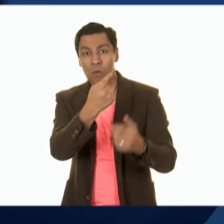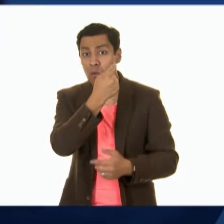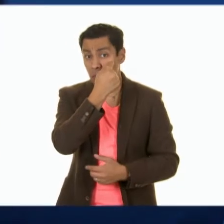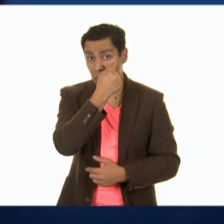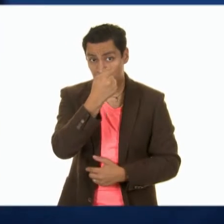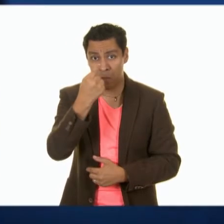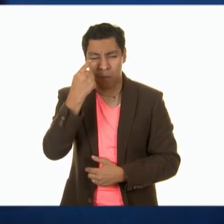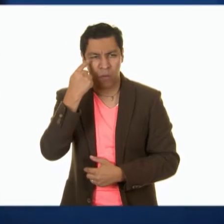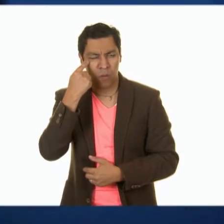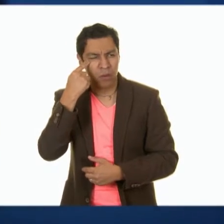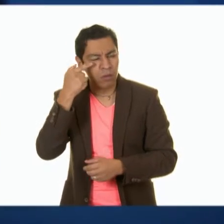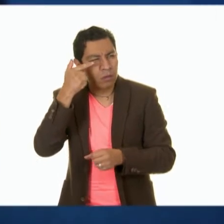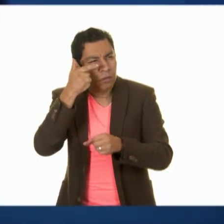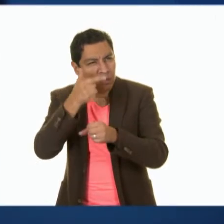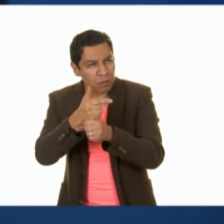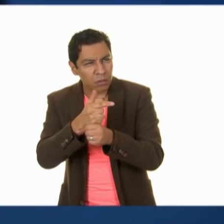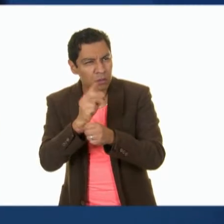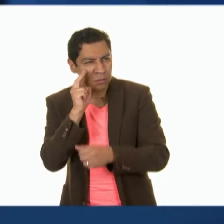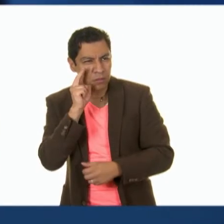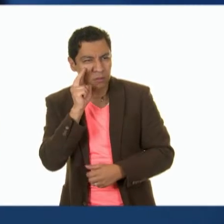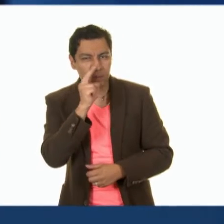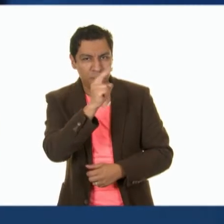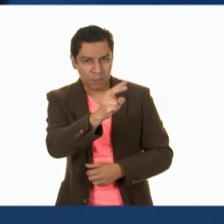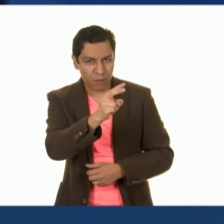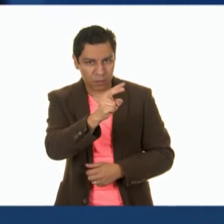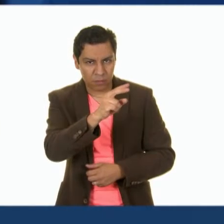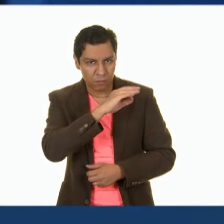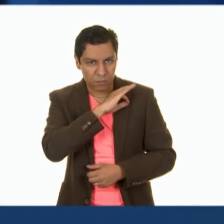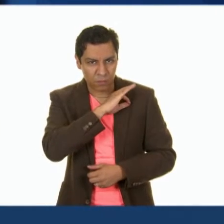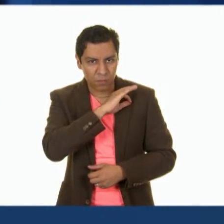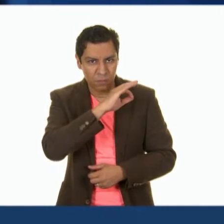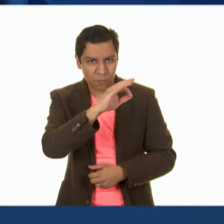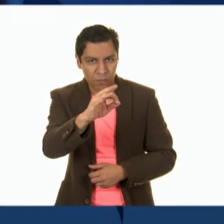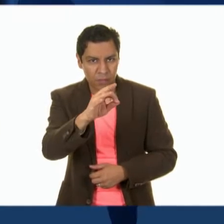¿Recuerdan que en las clases sobre distintos tipos de energía vimos que